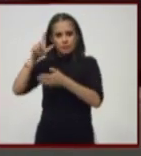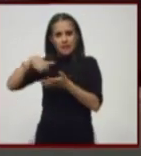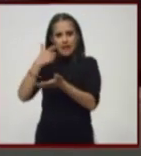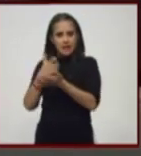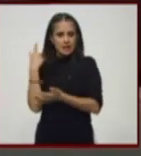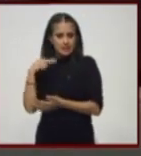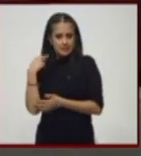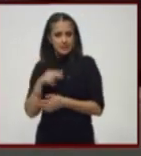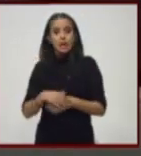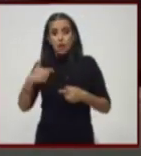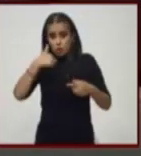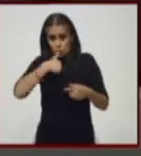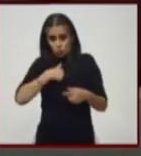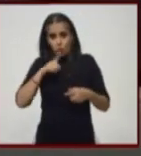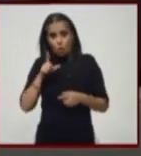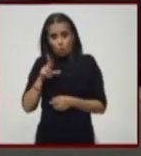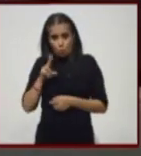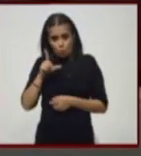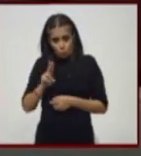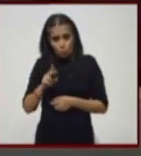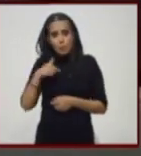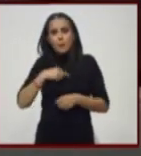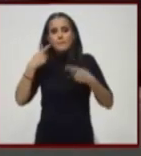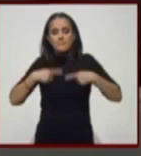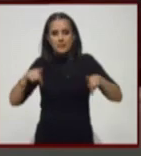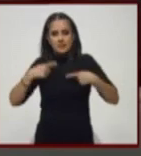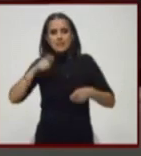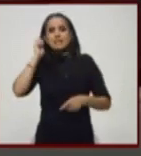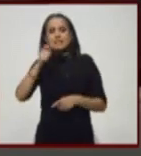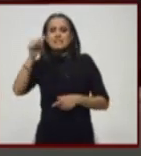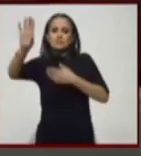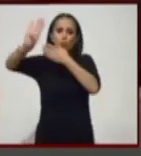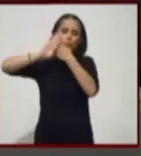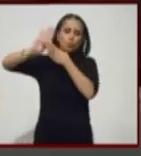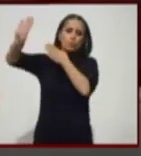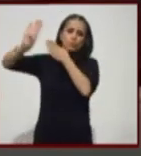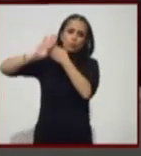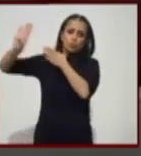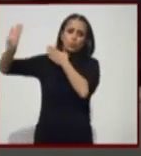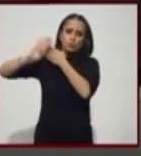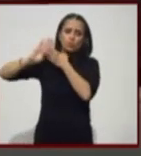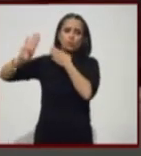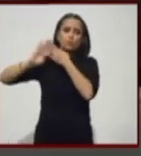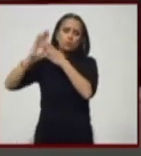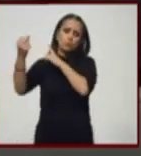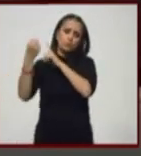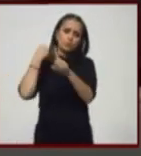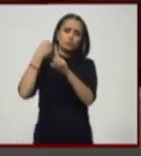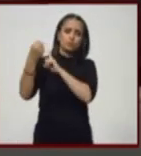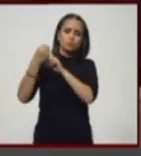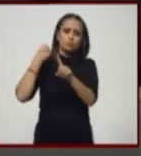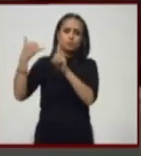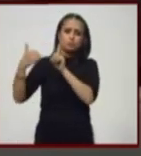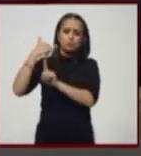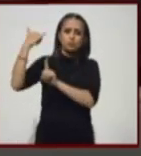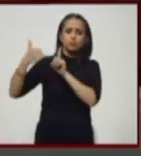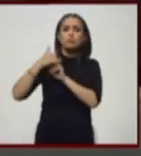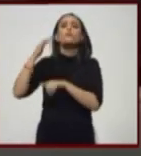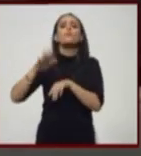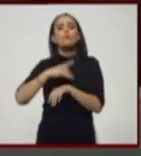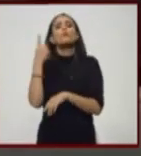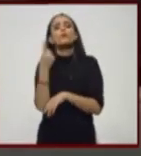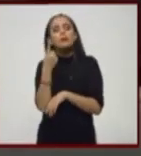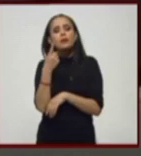mi personaje que lulu es un personaje sumamente agredido sumamente violentado por el hecho de